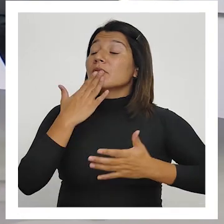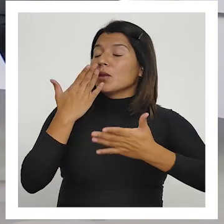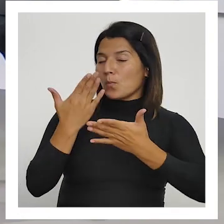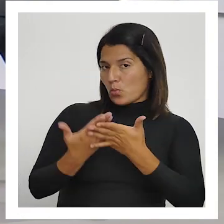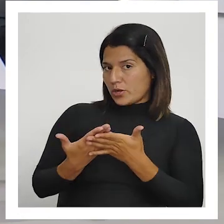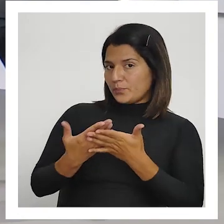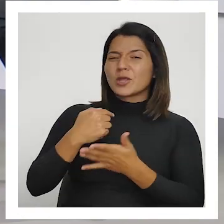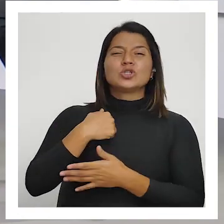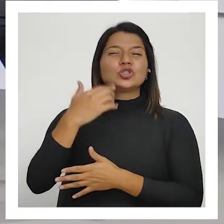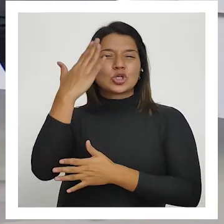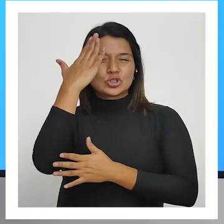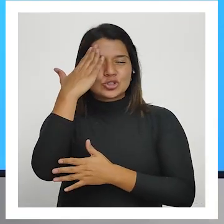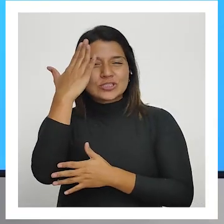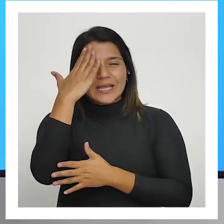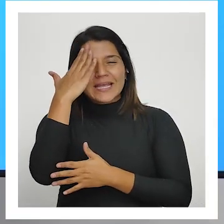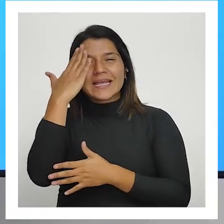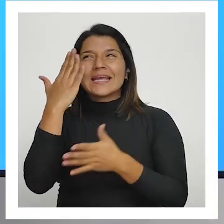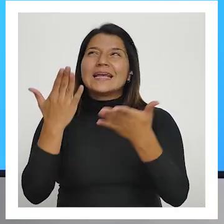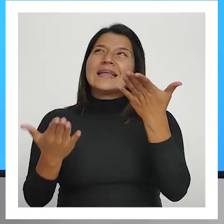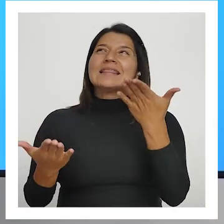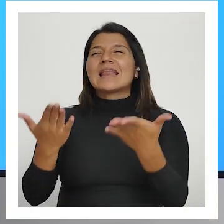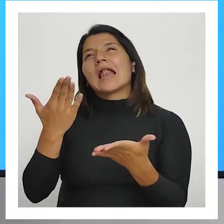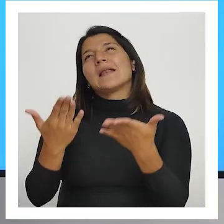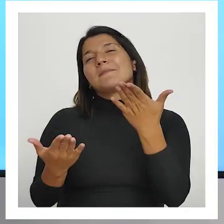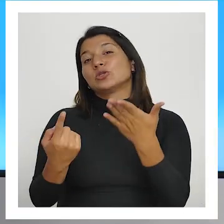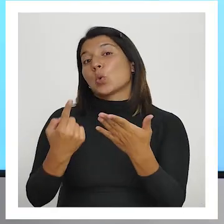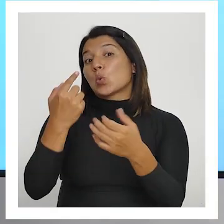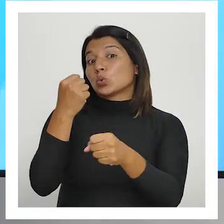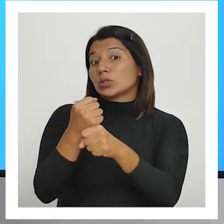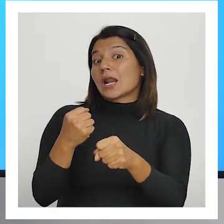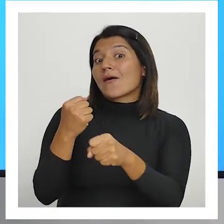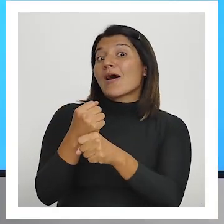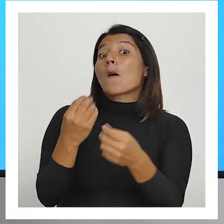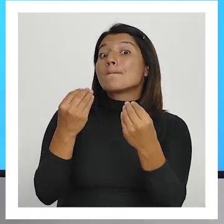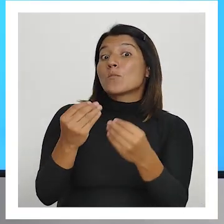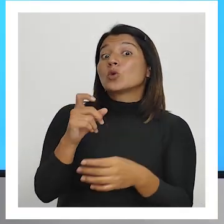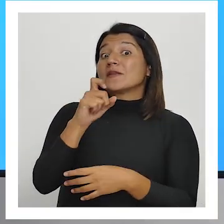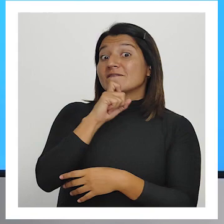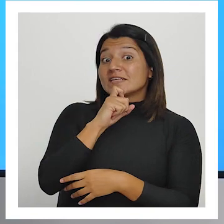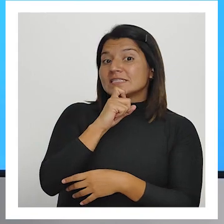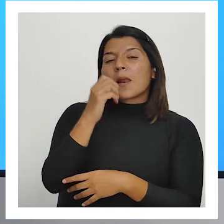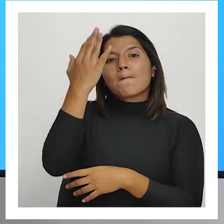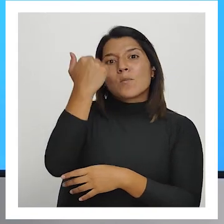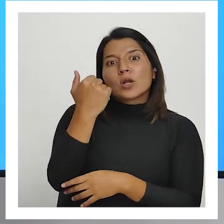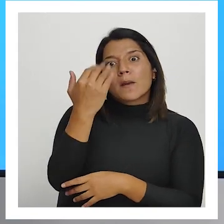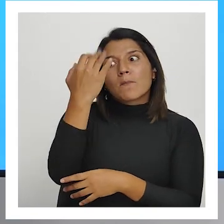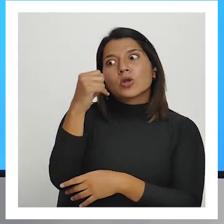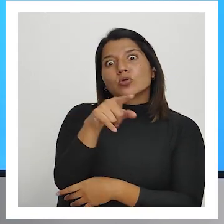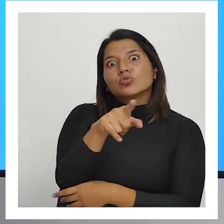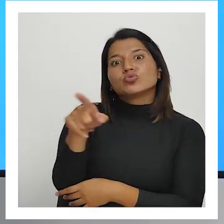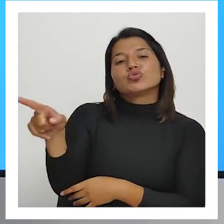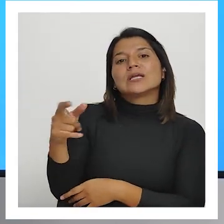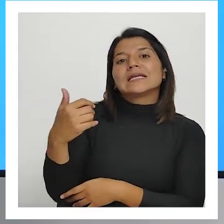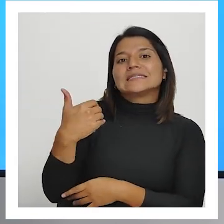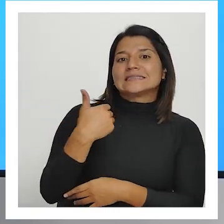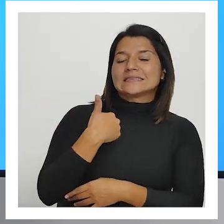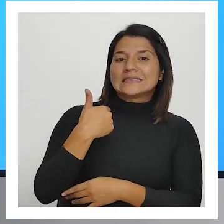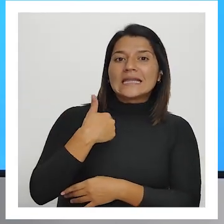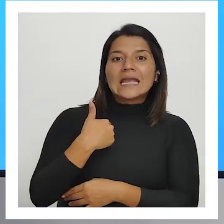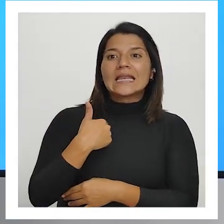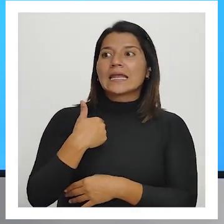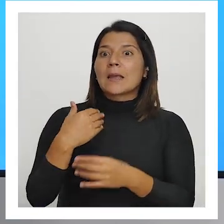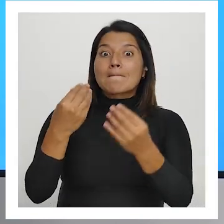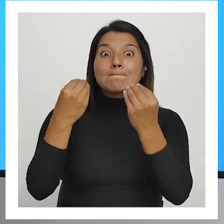Bueno, sé que de pronto es tarea difícil porque ustedes tienen muchas direcciones con